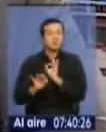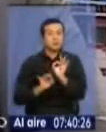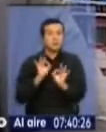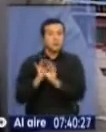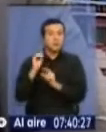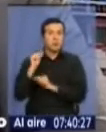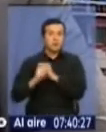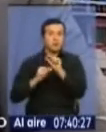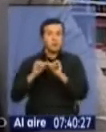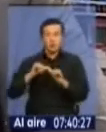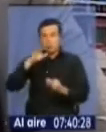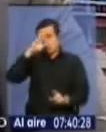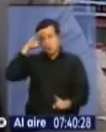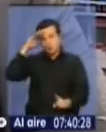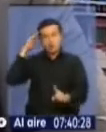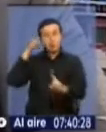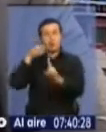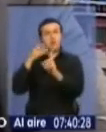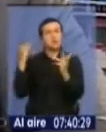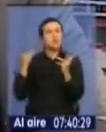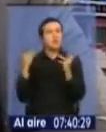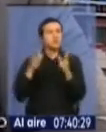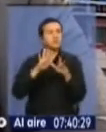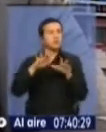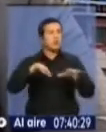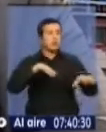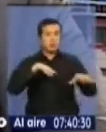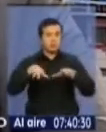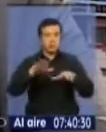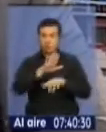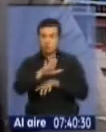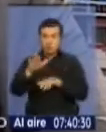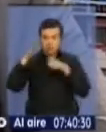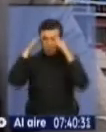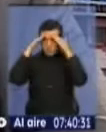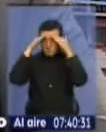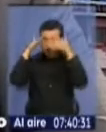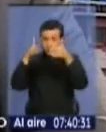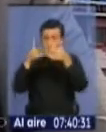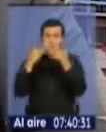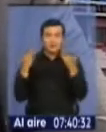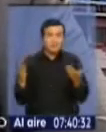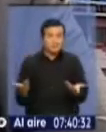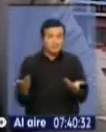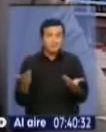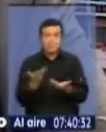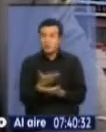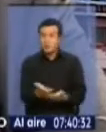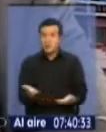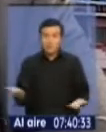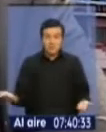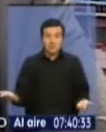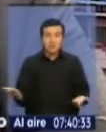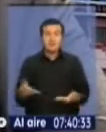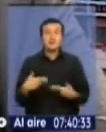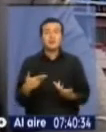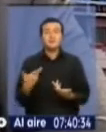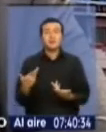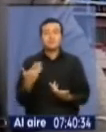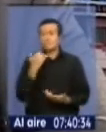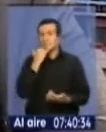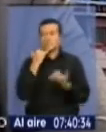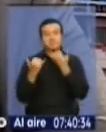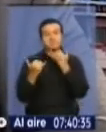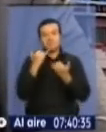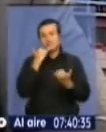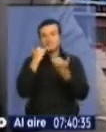postgradual, dirigida hacia su accionar, hacia su ámbito. Y la verdad, en eso han sido también totalmente deficitarios.